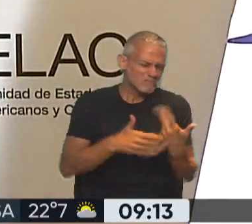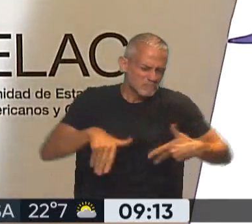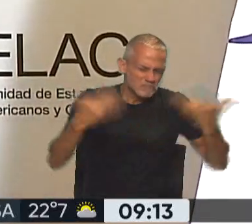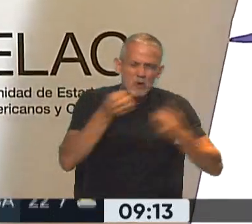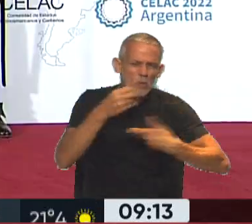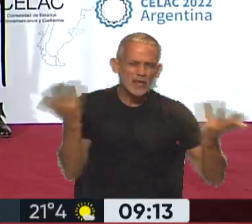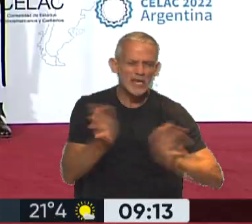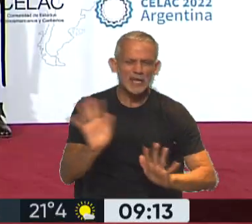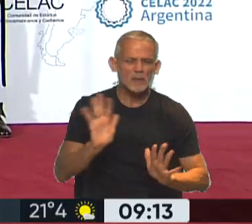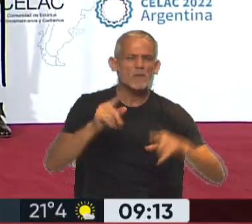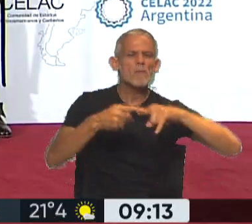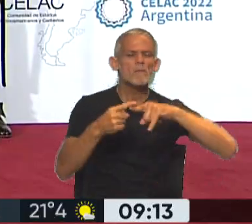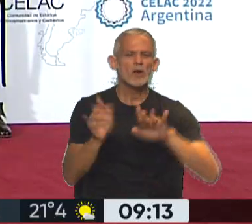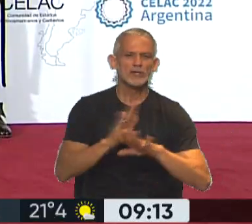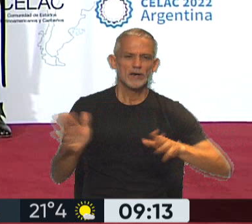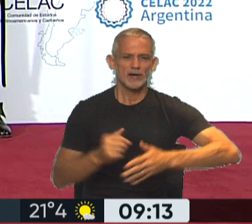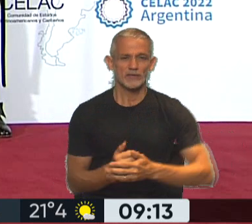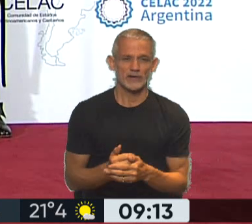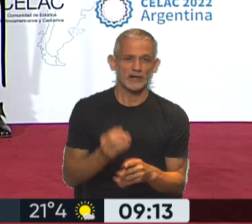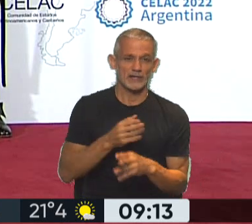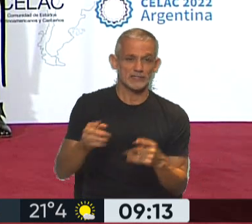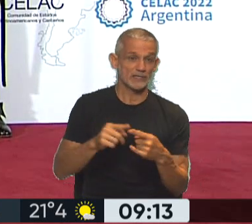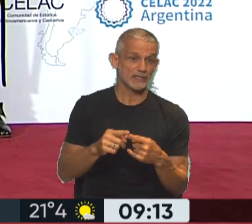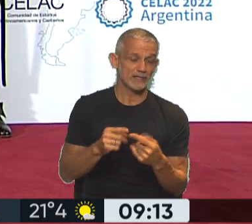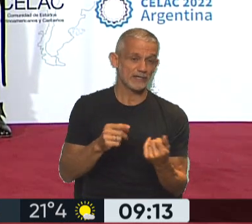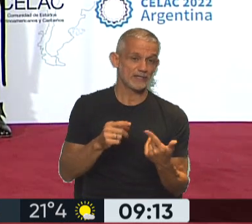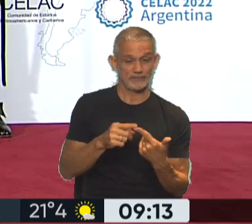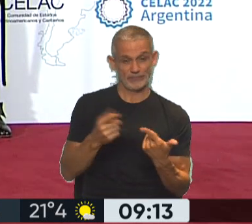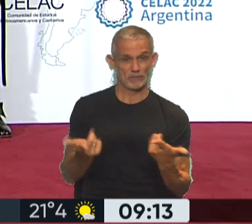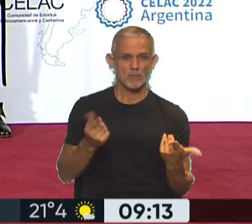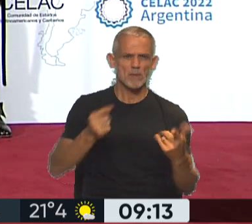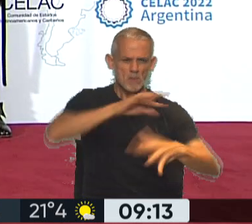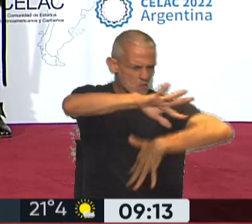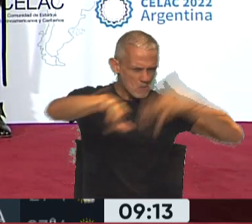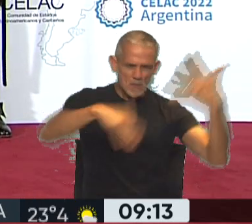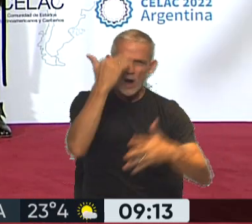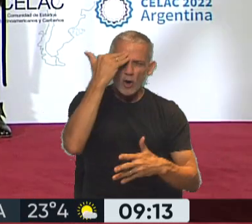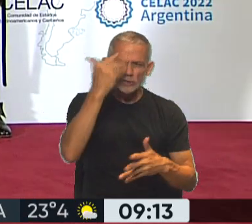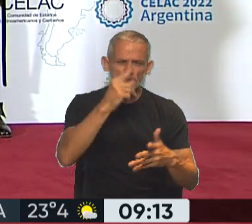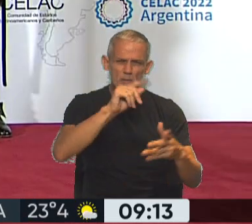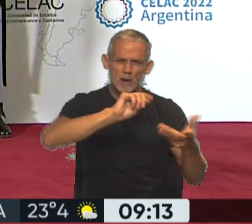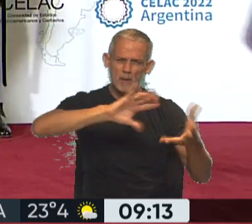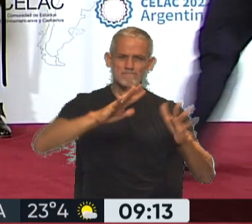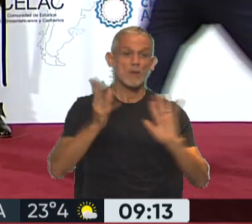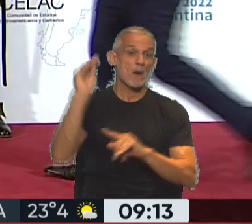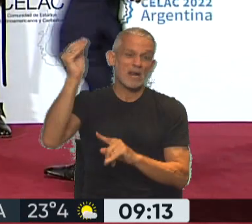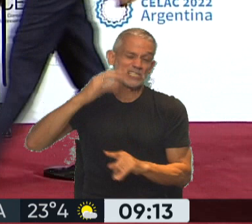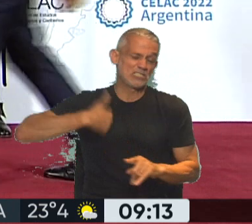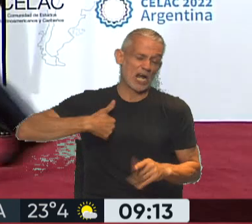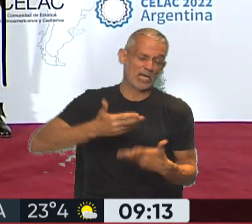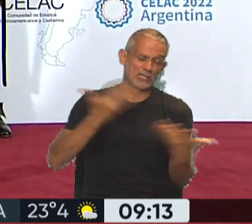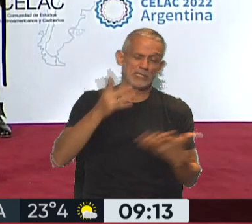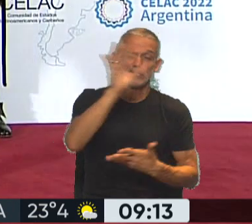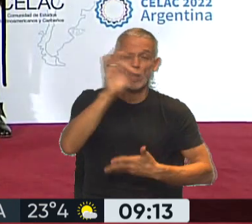de izquierda pueden ser o sea estamos hablando de quienes quieren perturbar el orden constitucional de un país No decía en Brasil si en Argentina